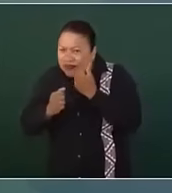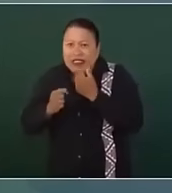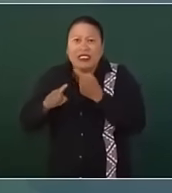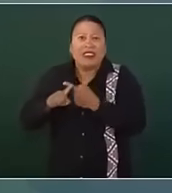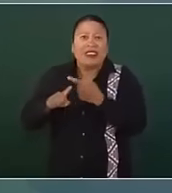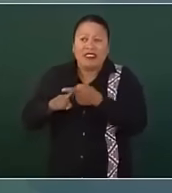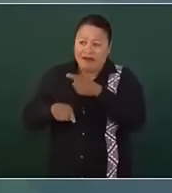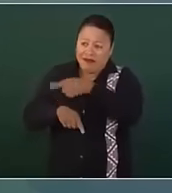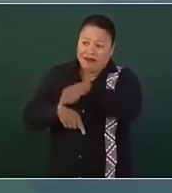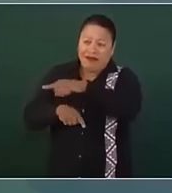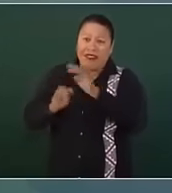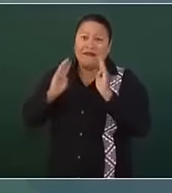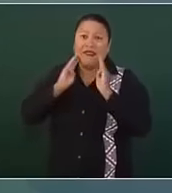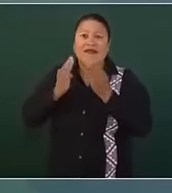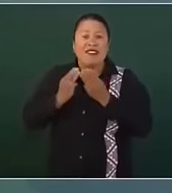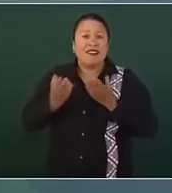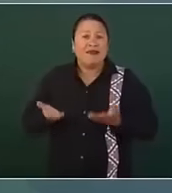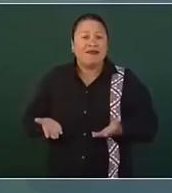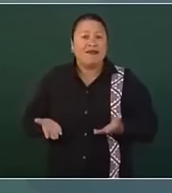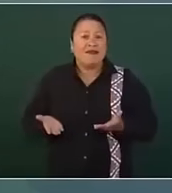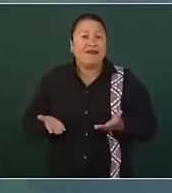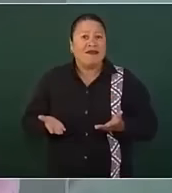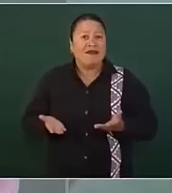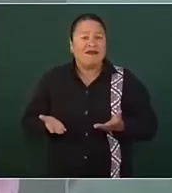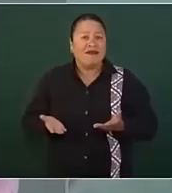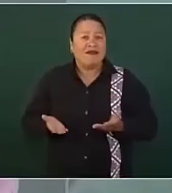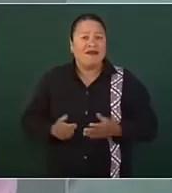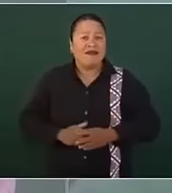con la delincuencia organizada.